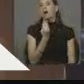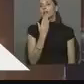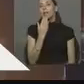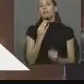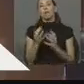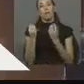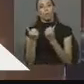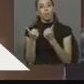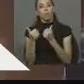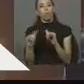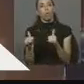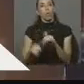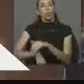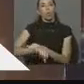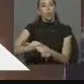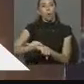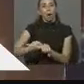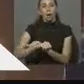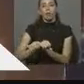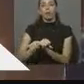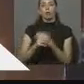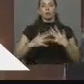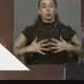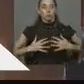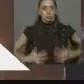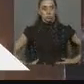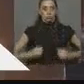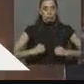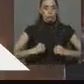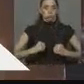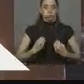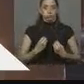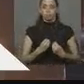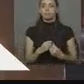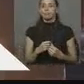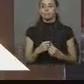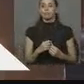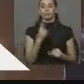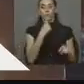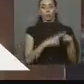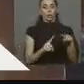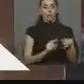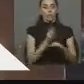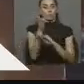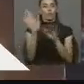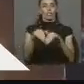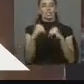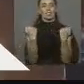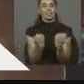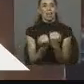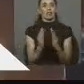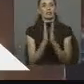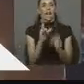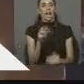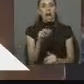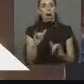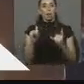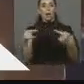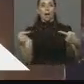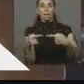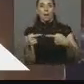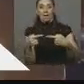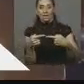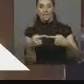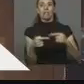gran jugador y con un gran valor físico. Una vez fuimos a Santa Laura a ver un partido donde había un preliminar,